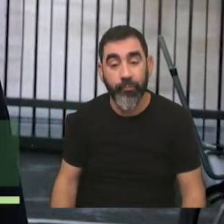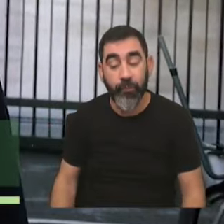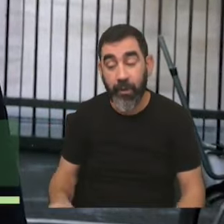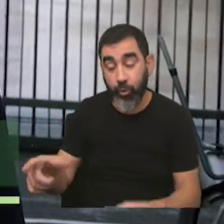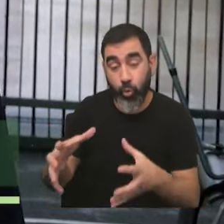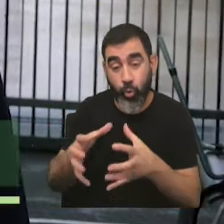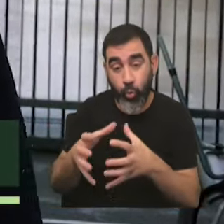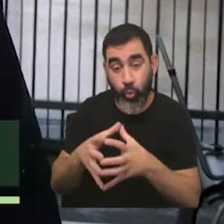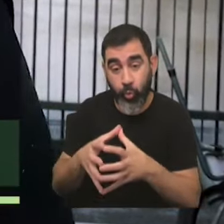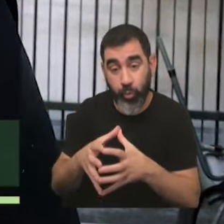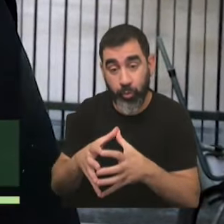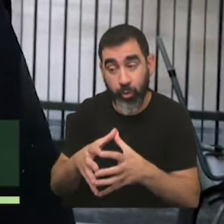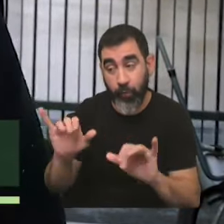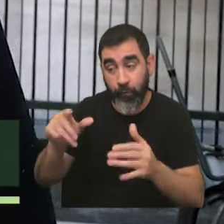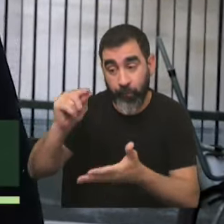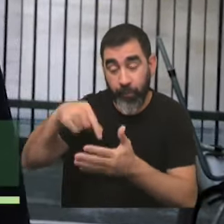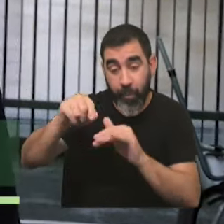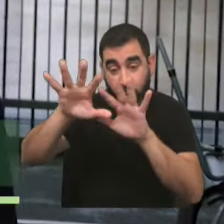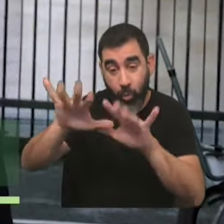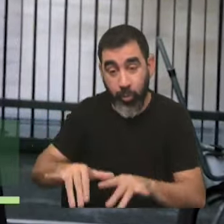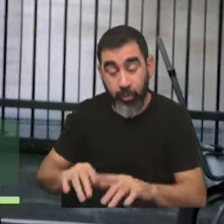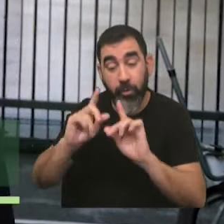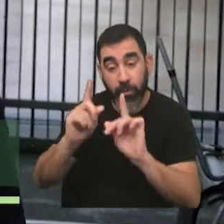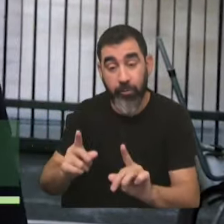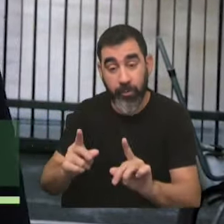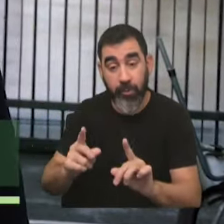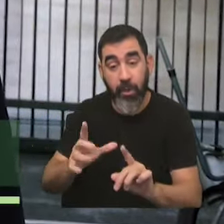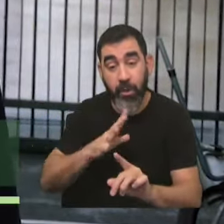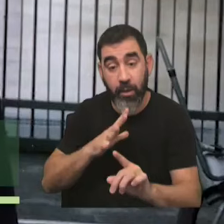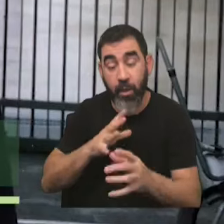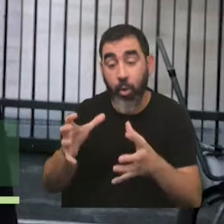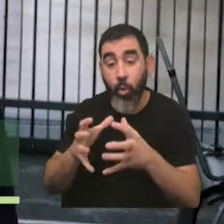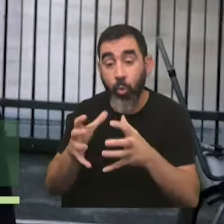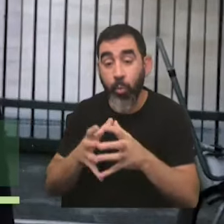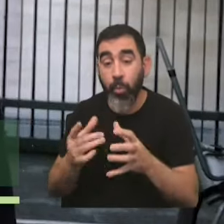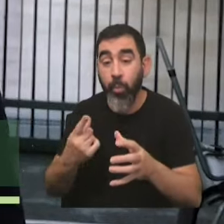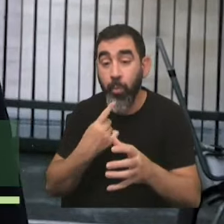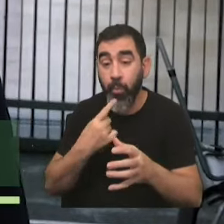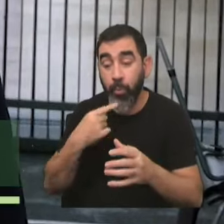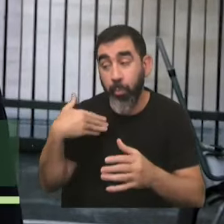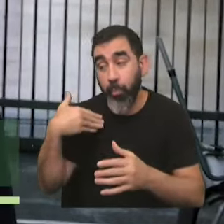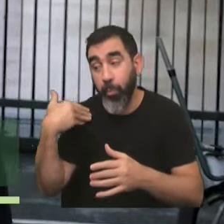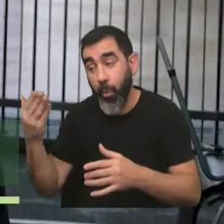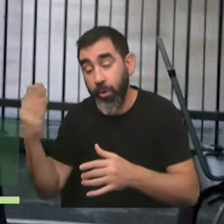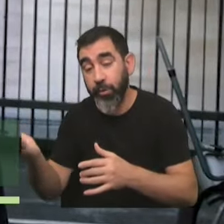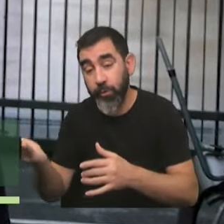sectores o a quienes hayan firmado este documento también le está pasando a los partidos de derecha que las direcciones están